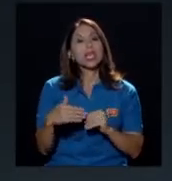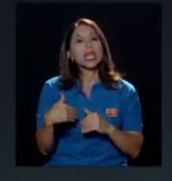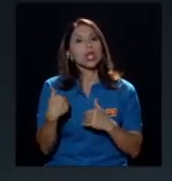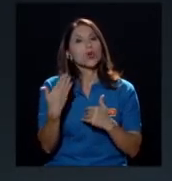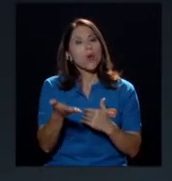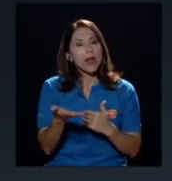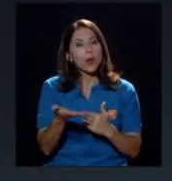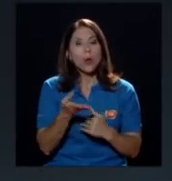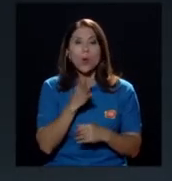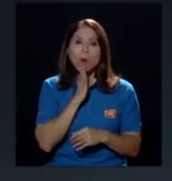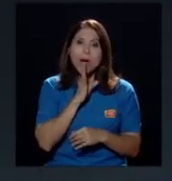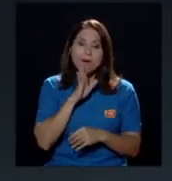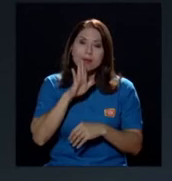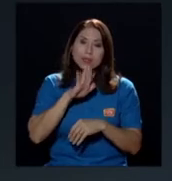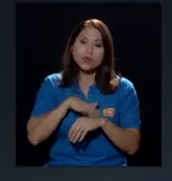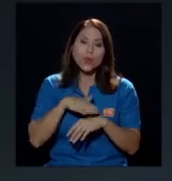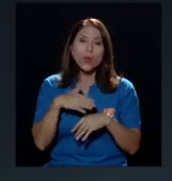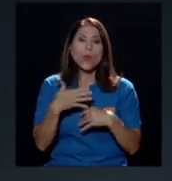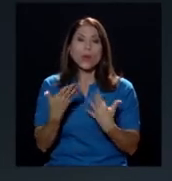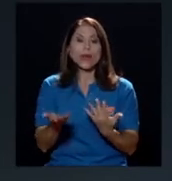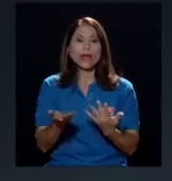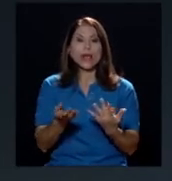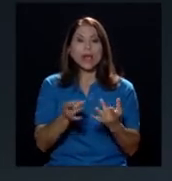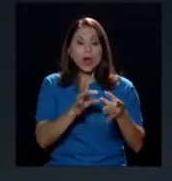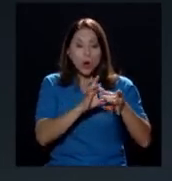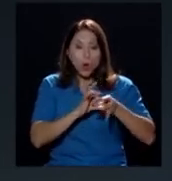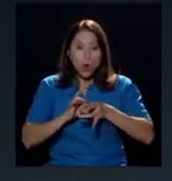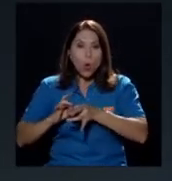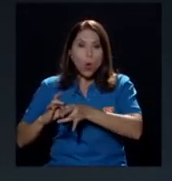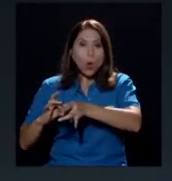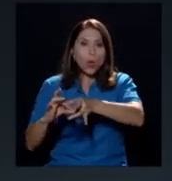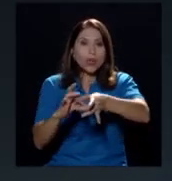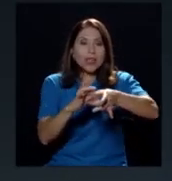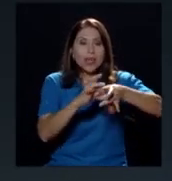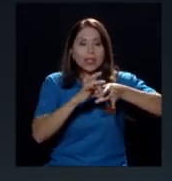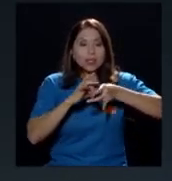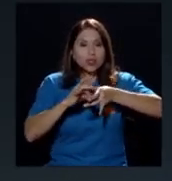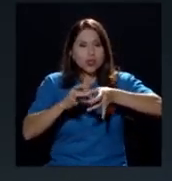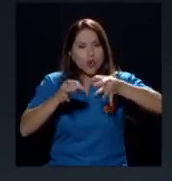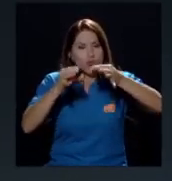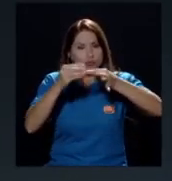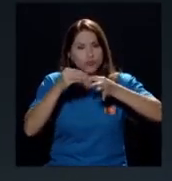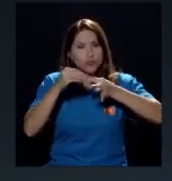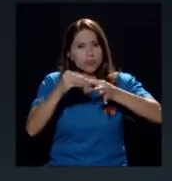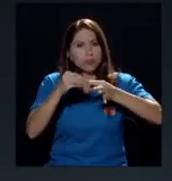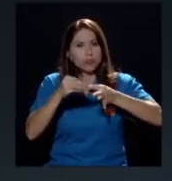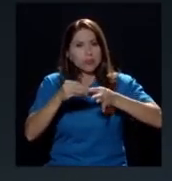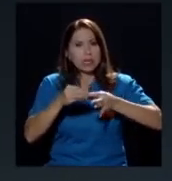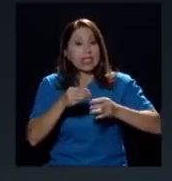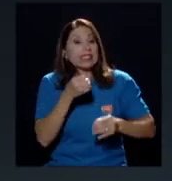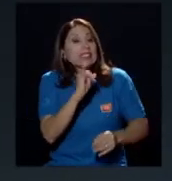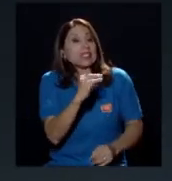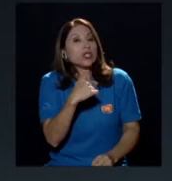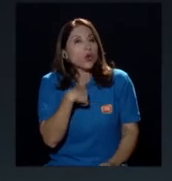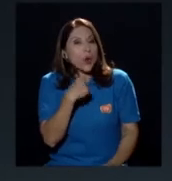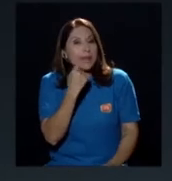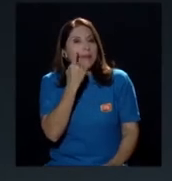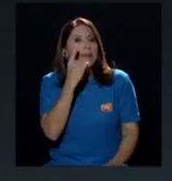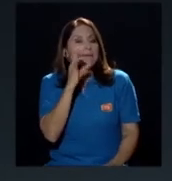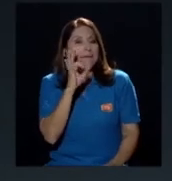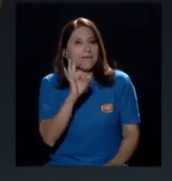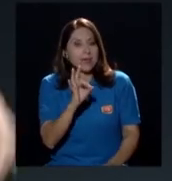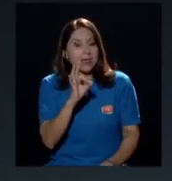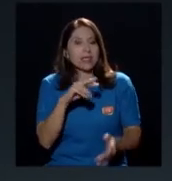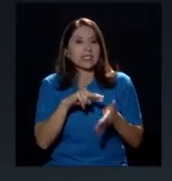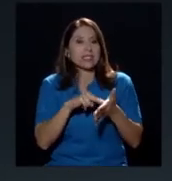y una coordinación orgánica que si yo lo percibí bien es que